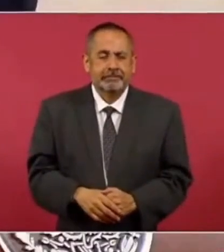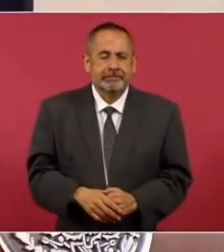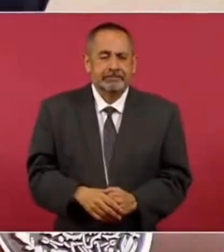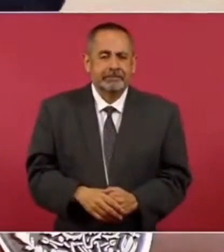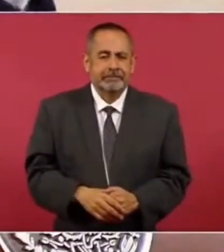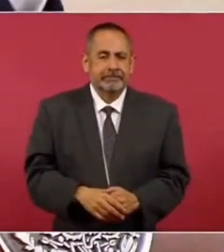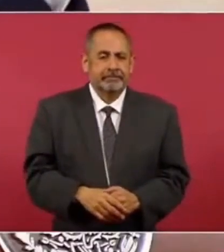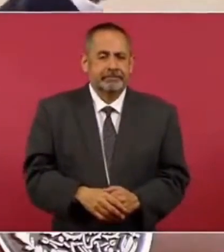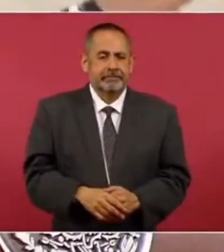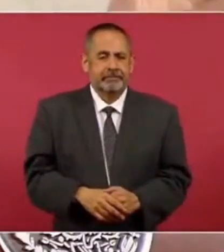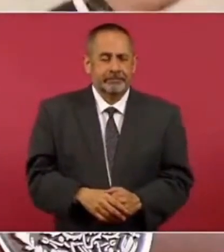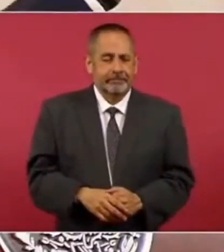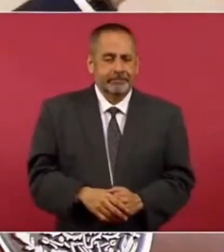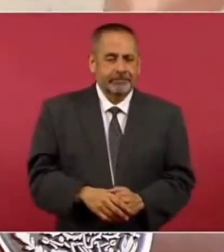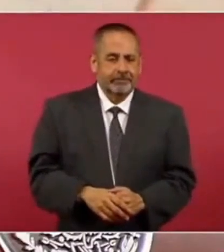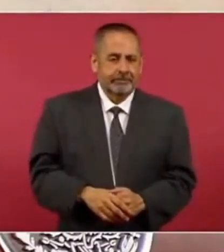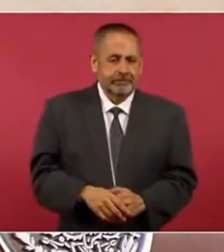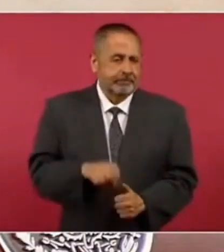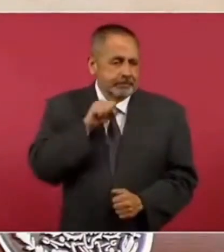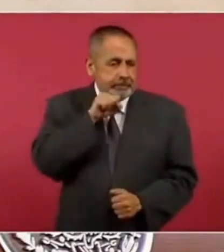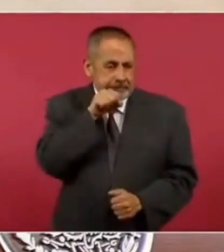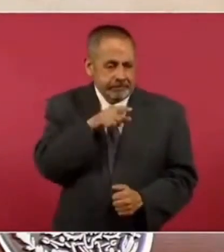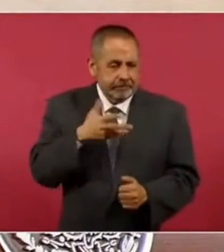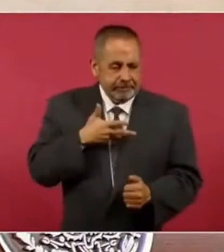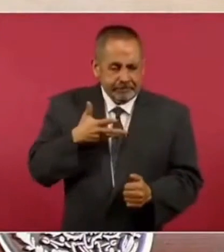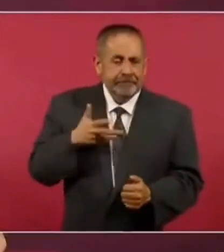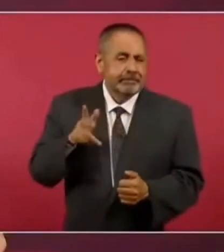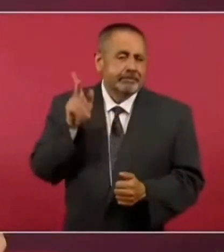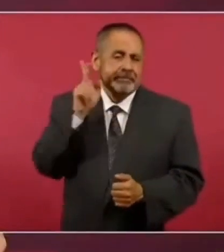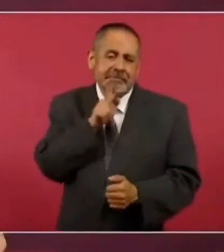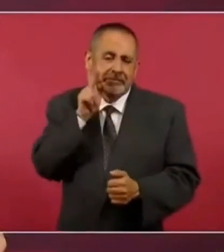se tienen las pruebas